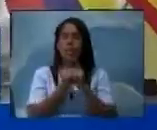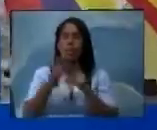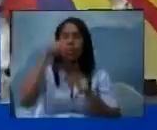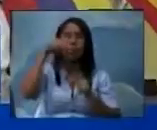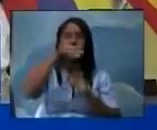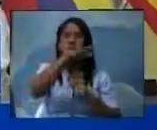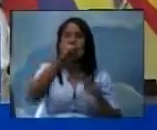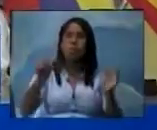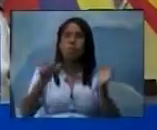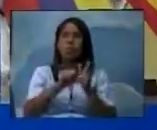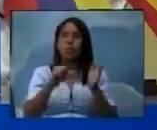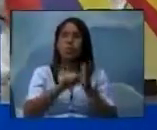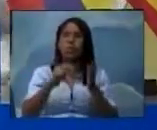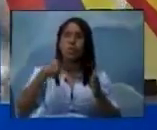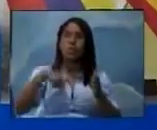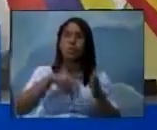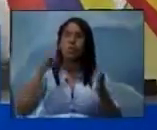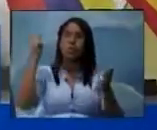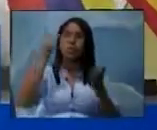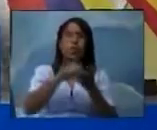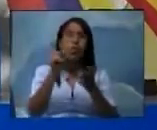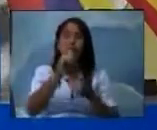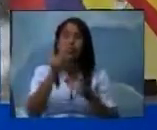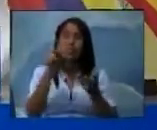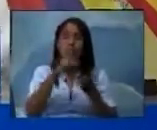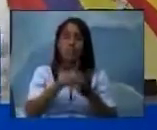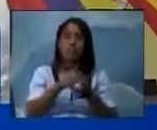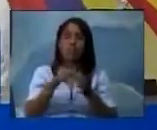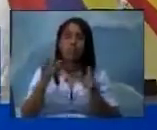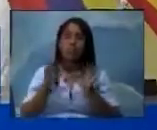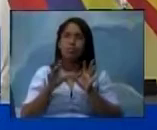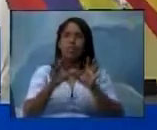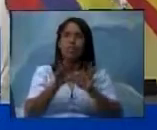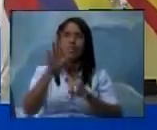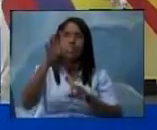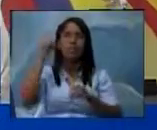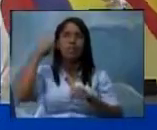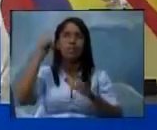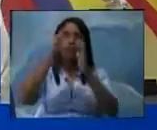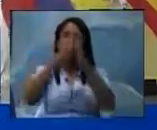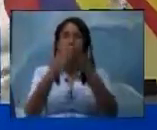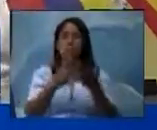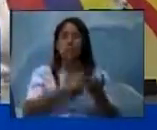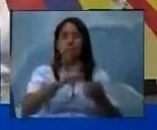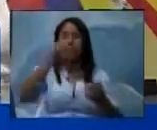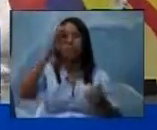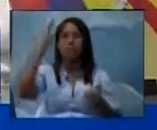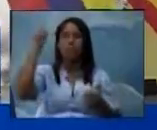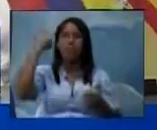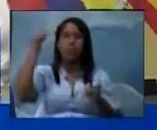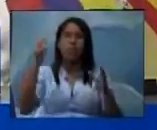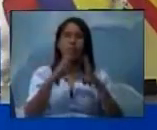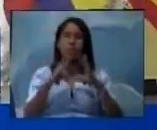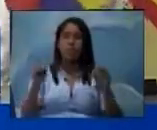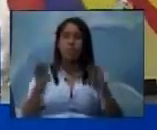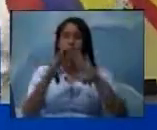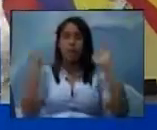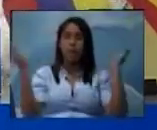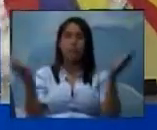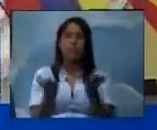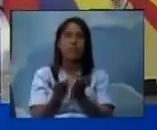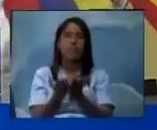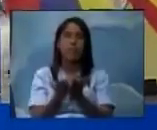pueblo donde nos llegan los aviones, está saliendo la palabra de Dios para toda